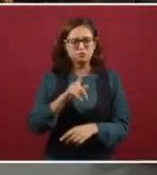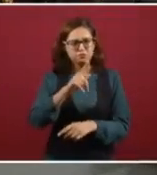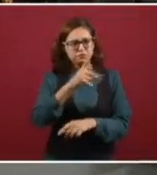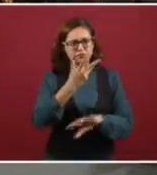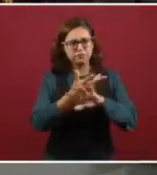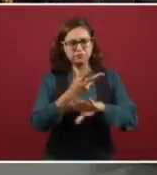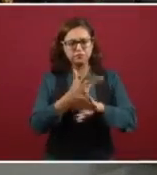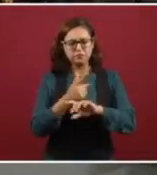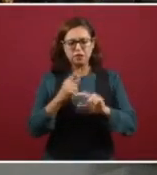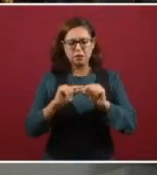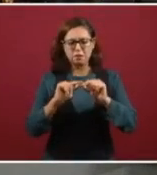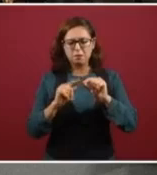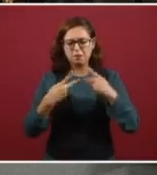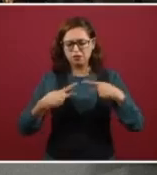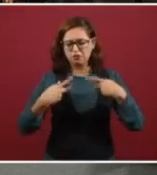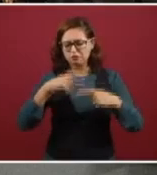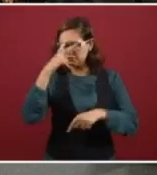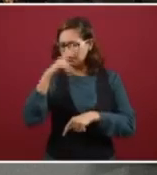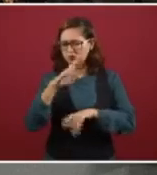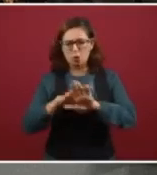Recabamos testimonios